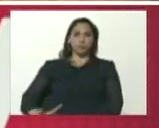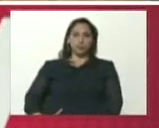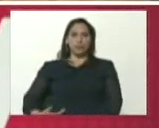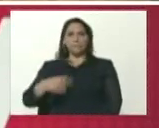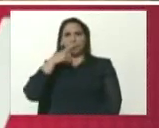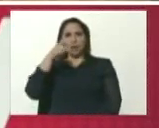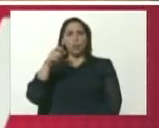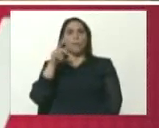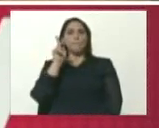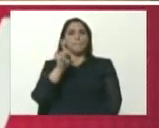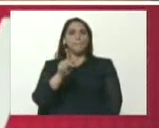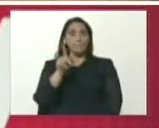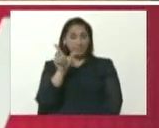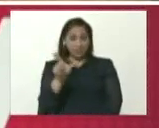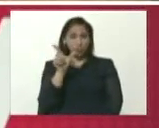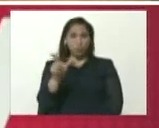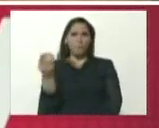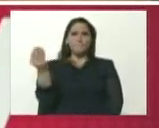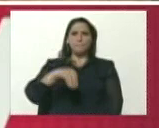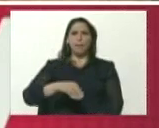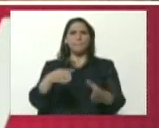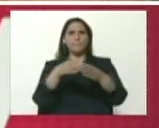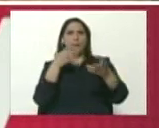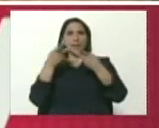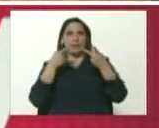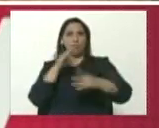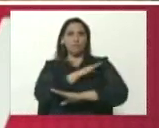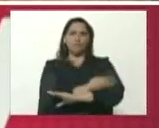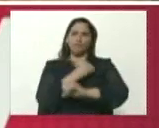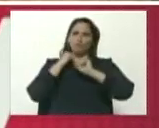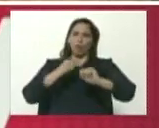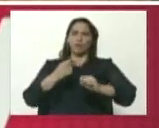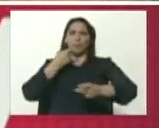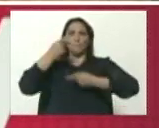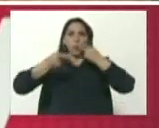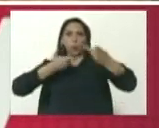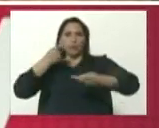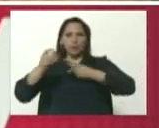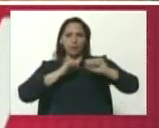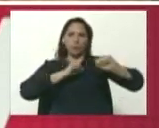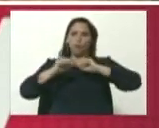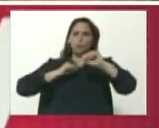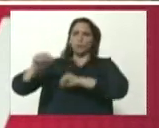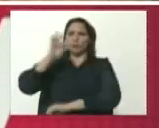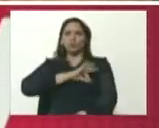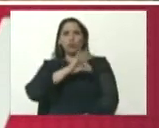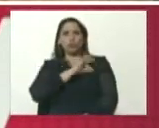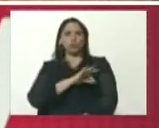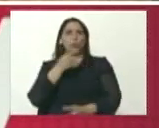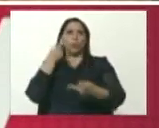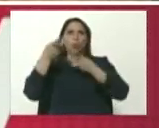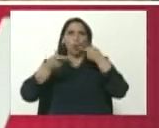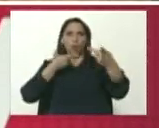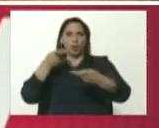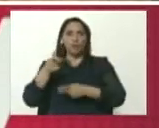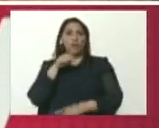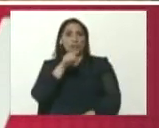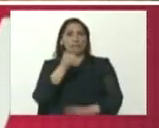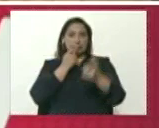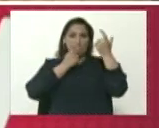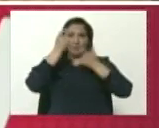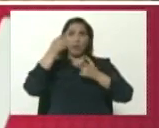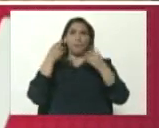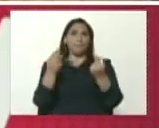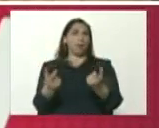Maduro, el PSUV es más que un partido, es una fuerza política, un movimiento sociopolítico, es el chavismo en